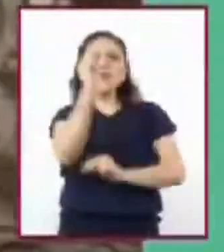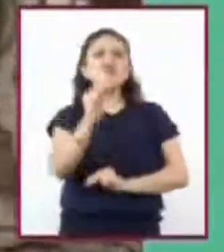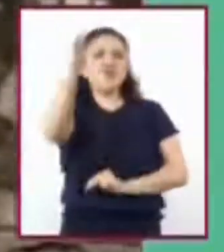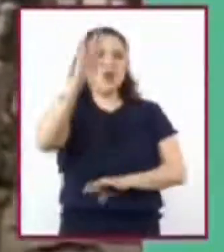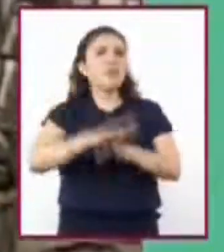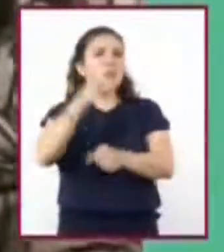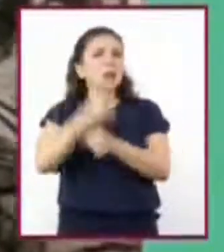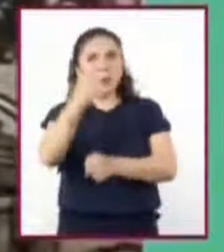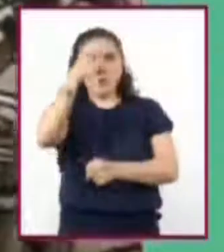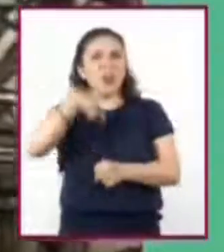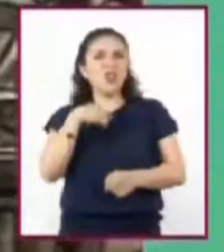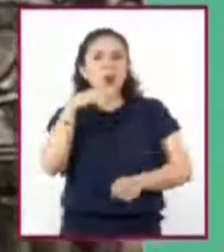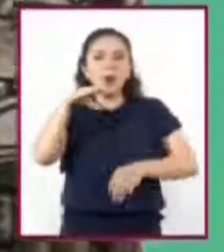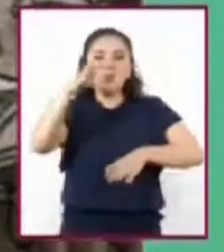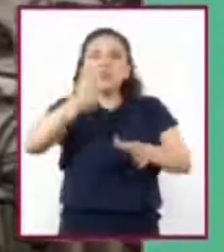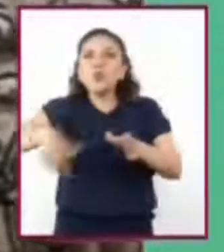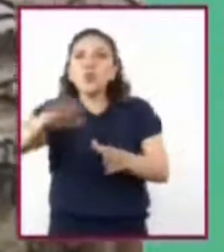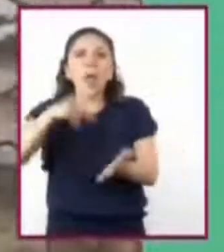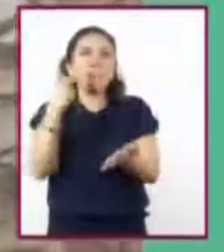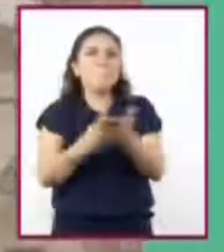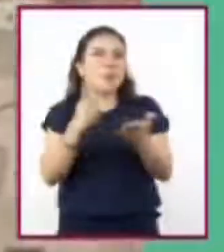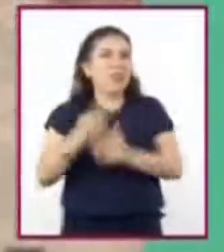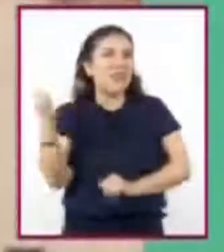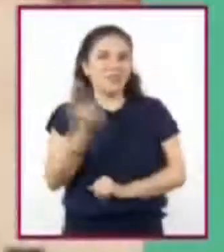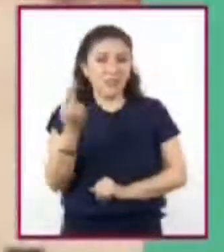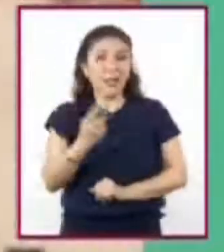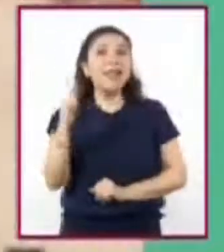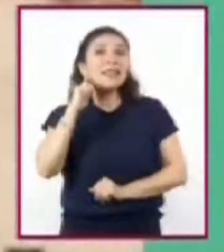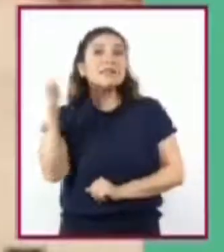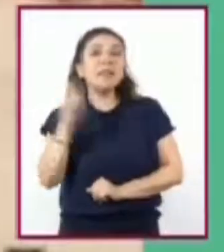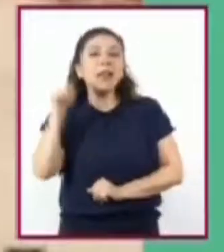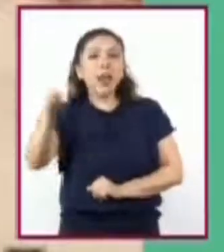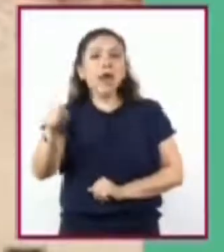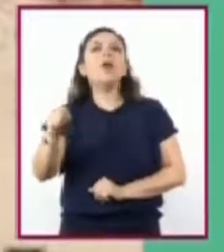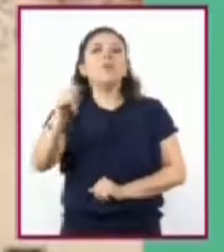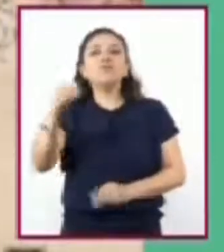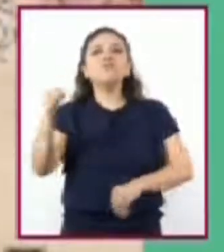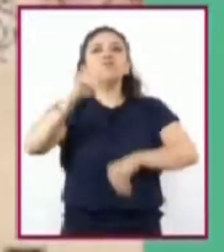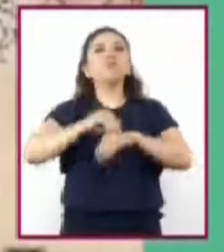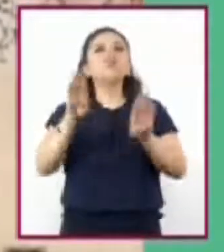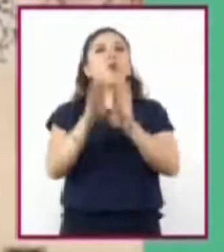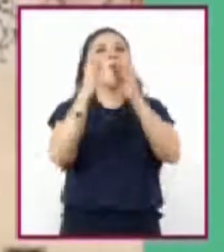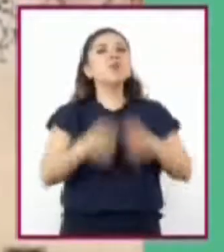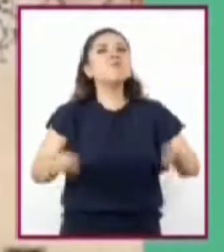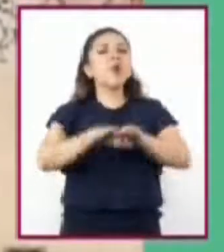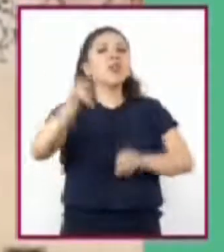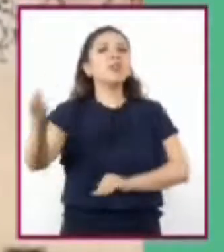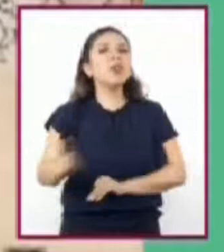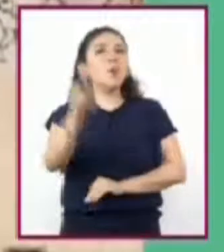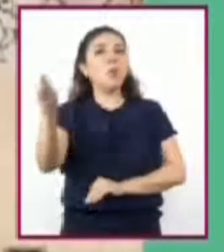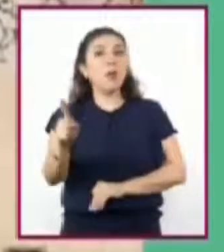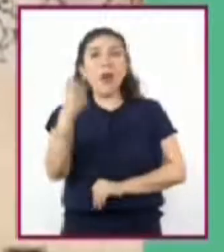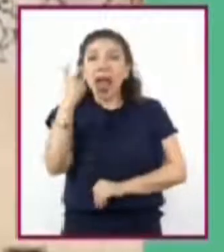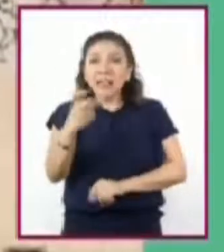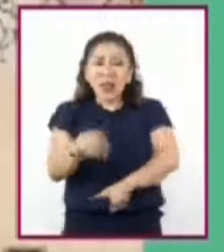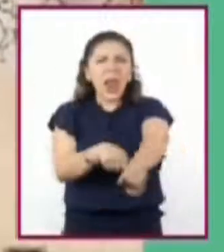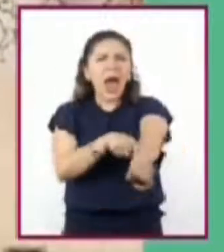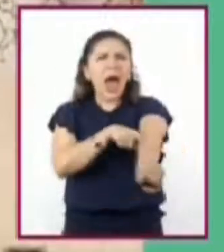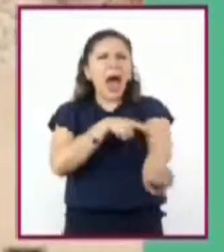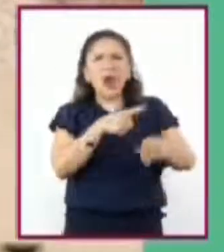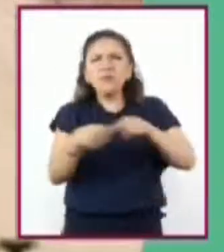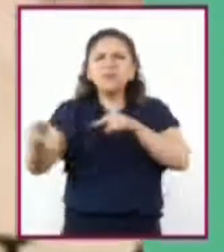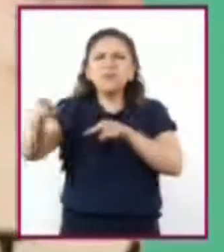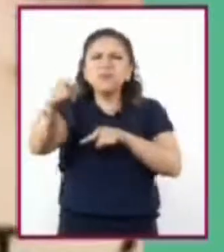todo con miras a la explotación minera. Zacatecas muy pronto se convierte en un polo importante de población y a lo largo de esta ruta van a ir